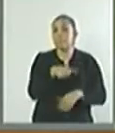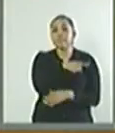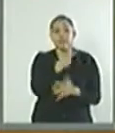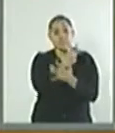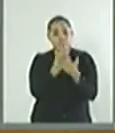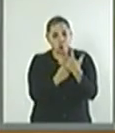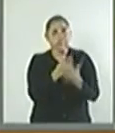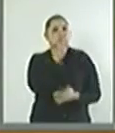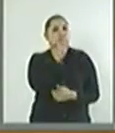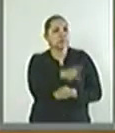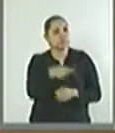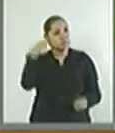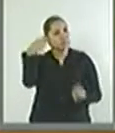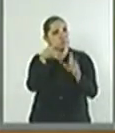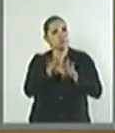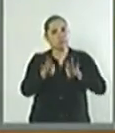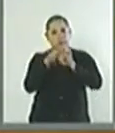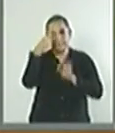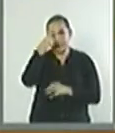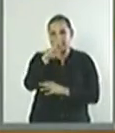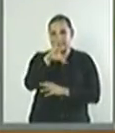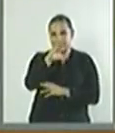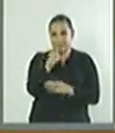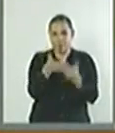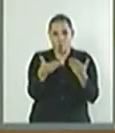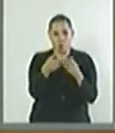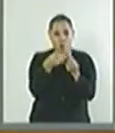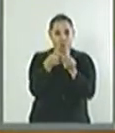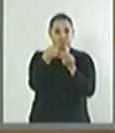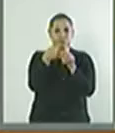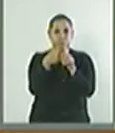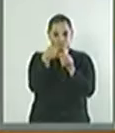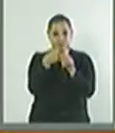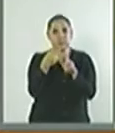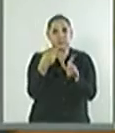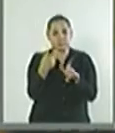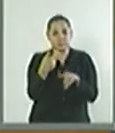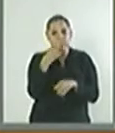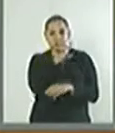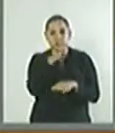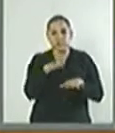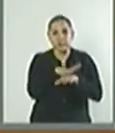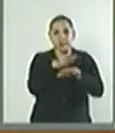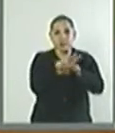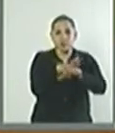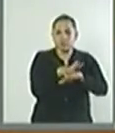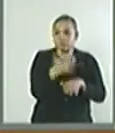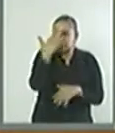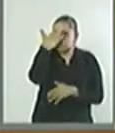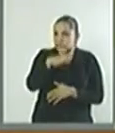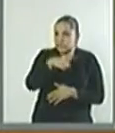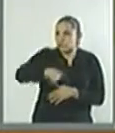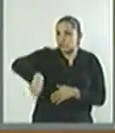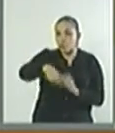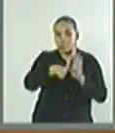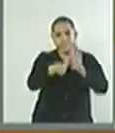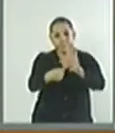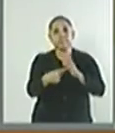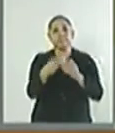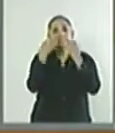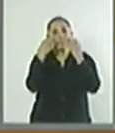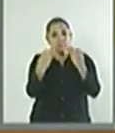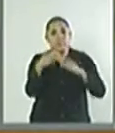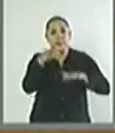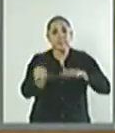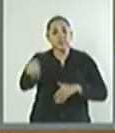cambio climático. Como ustedes saben, hay evidencia científica de que las actividades humanas, principalmente la quema de